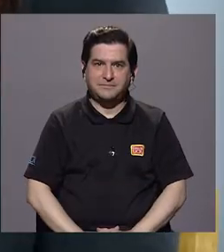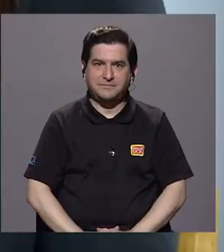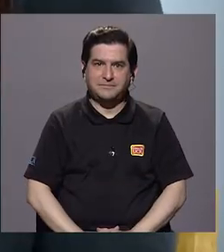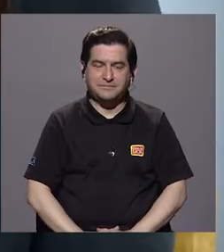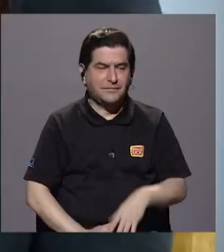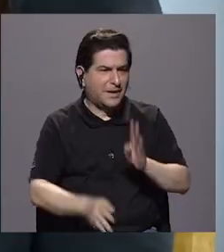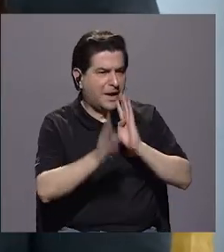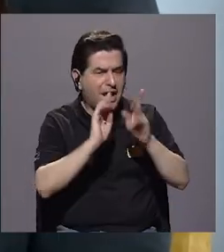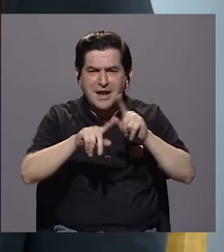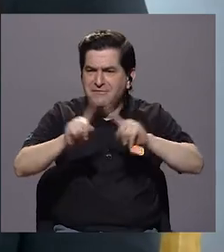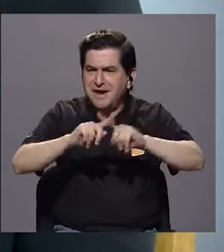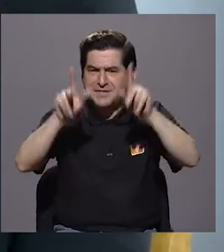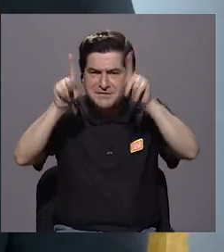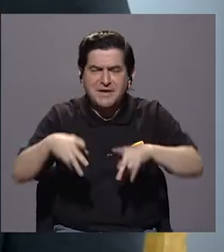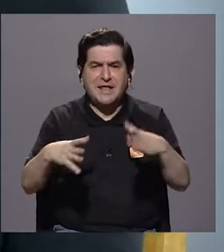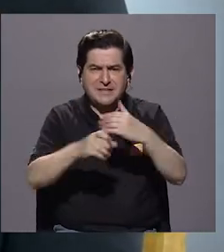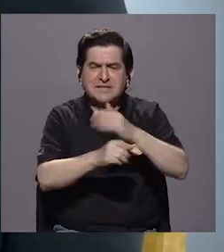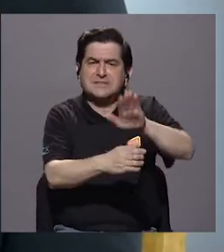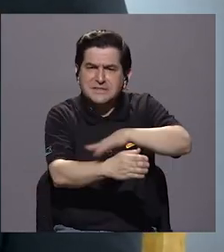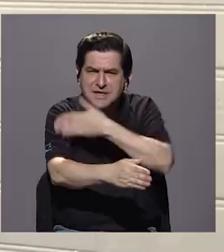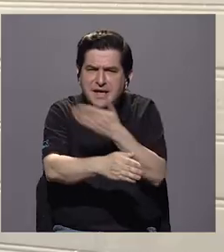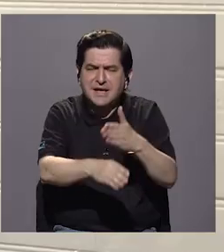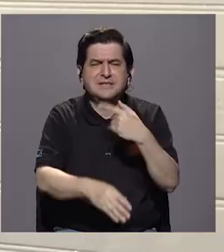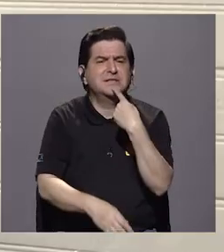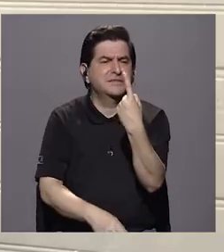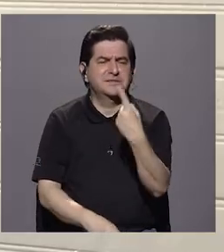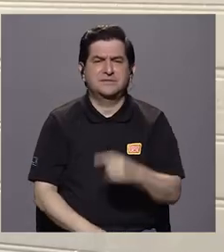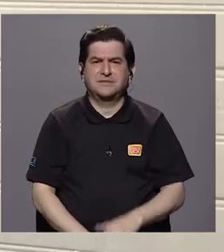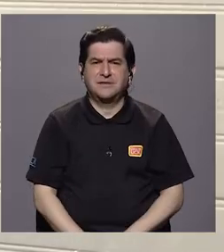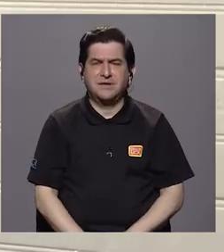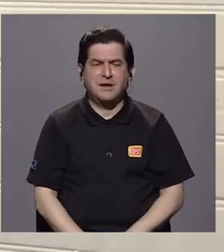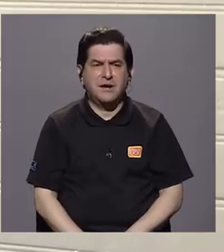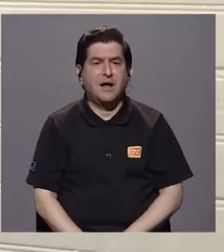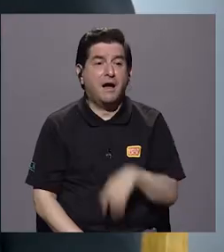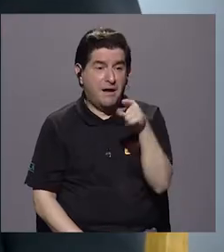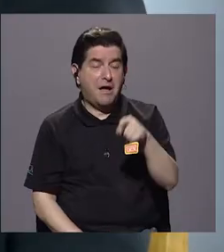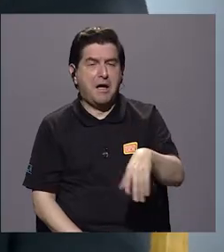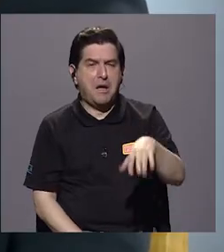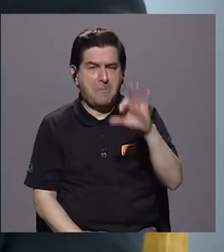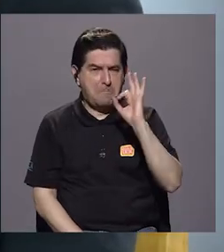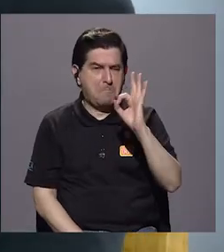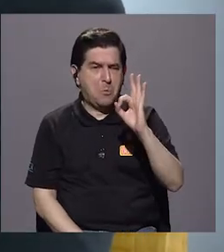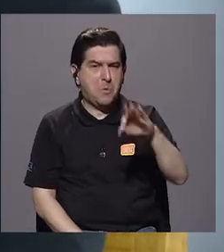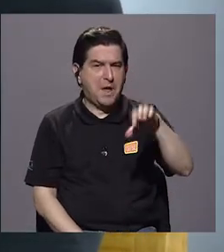conversando con mucha gente que hace música, sí. Me dice, qué buen toque el de Elena.